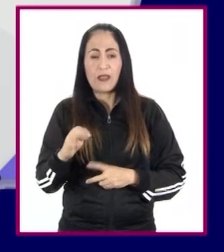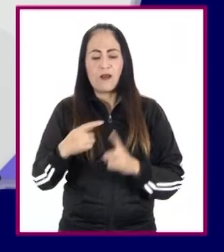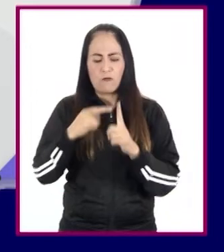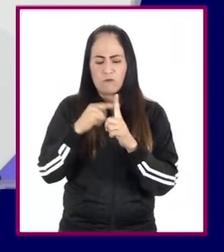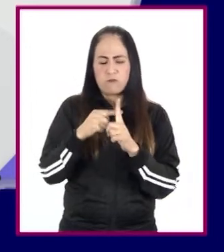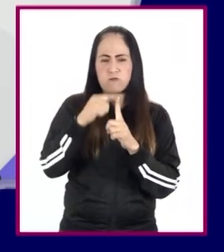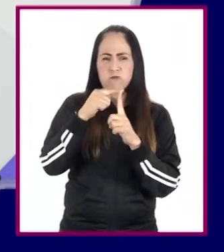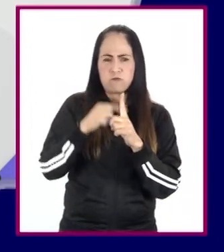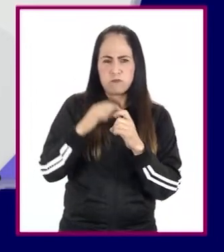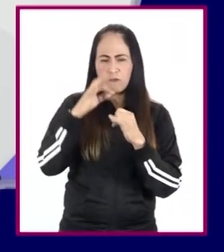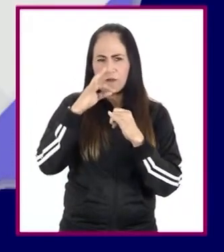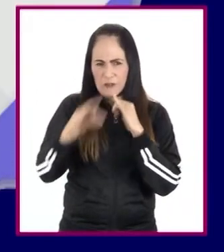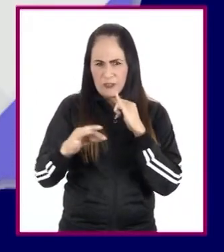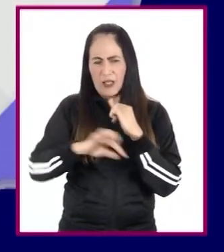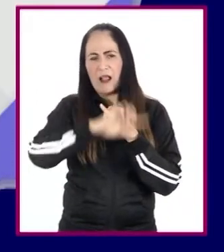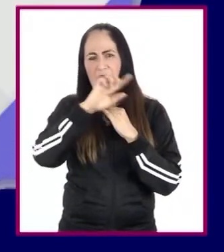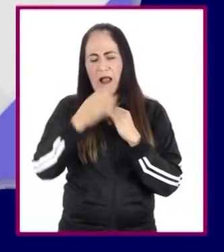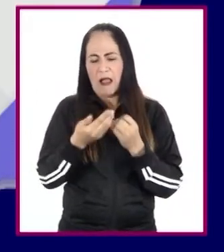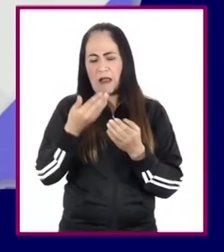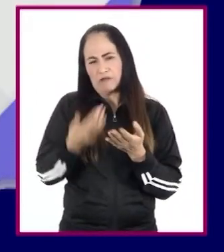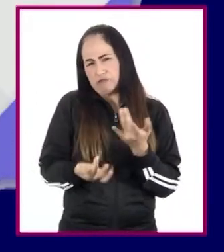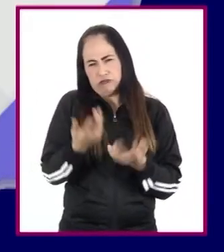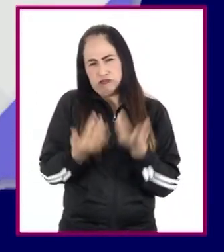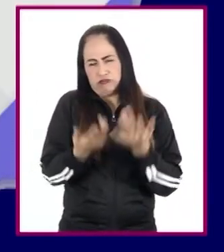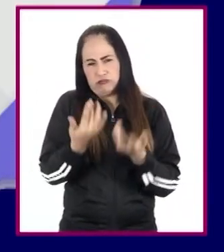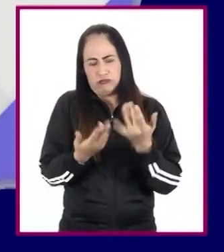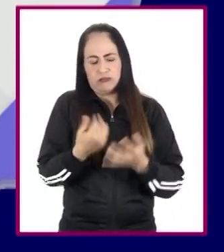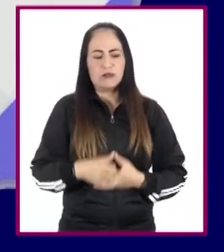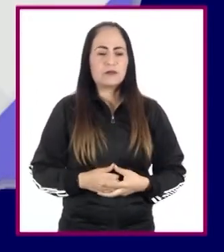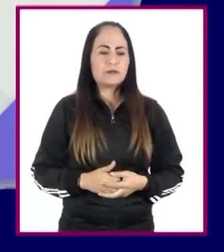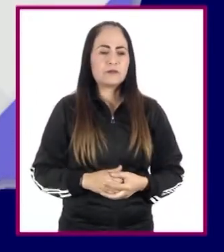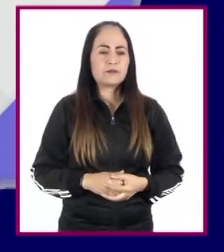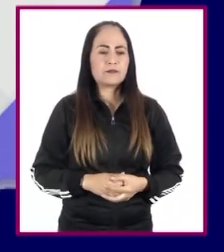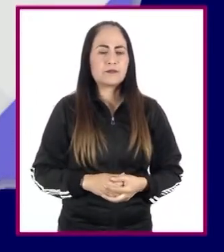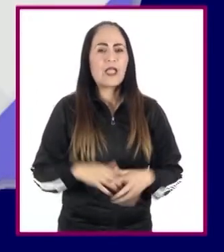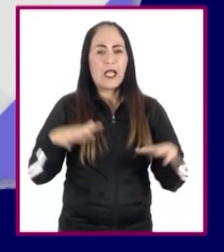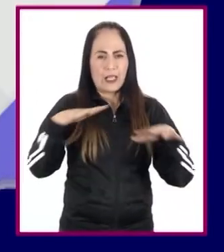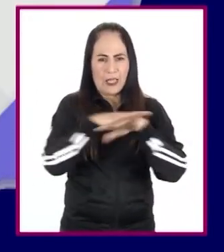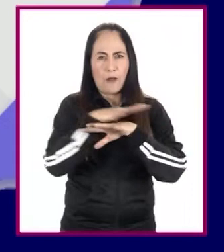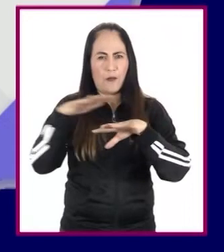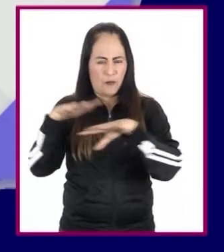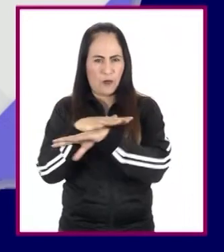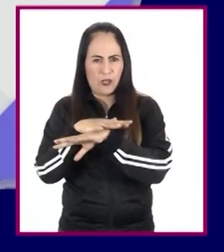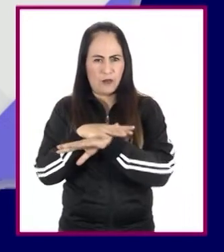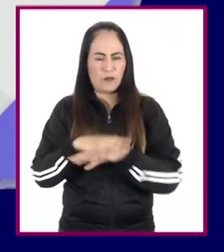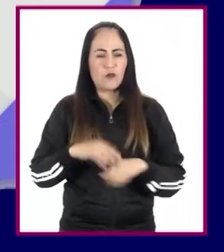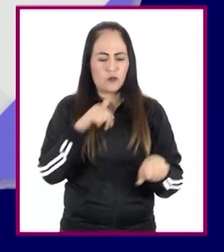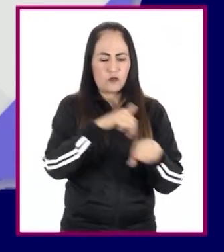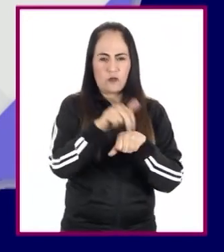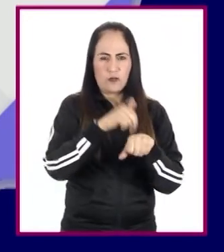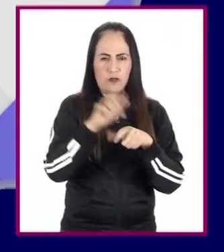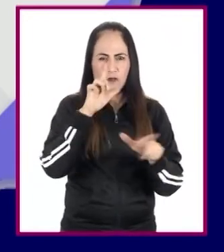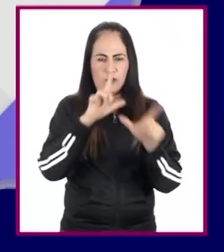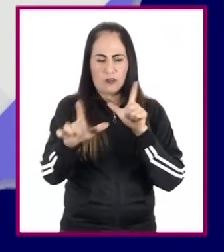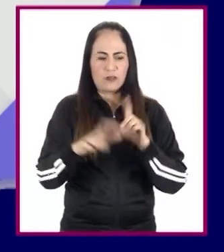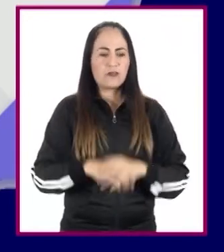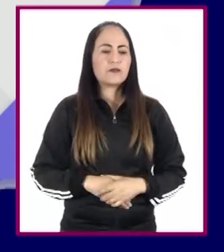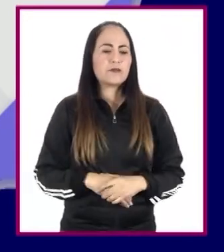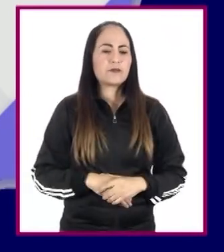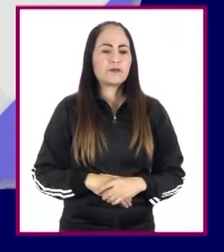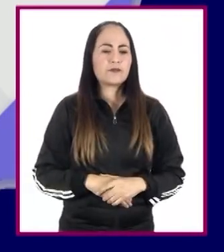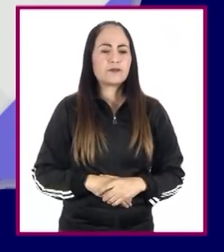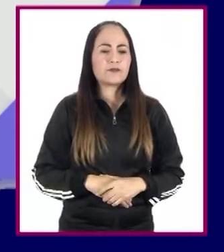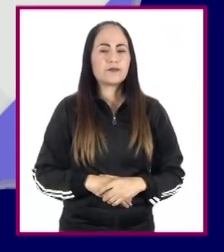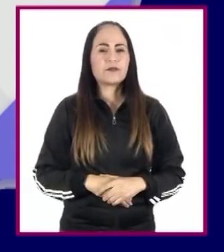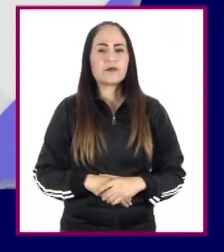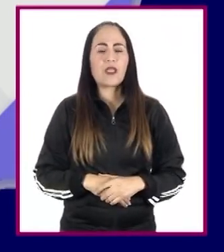de la combustión de la muestra. De este modo, realizamos la sustitución. Si la temperatura del agua aumentó,